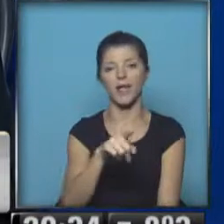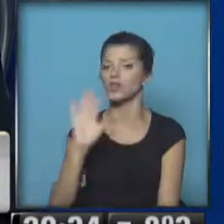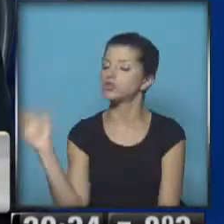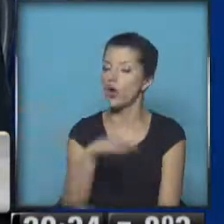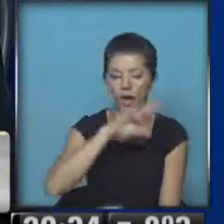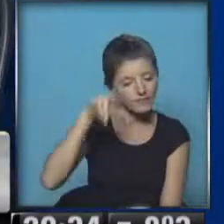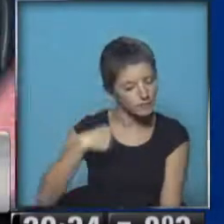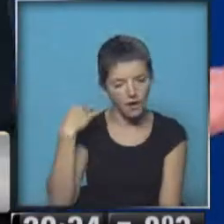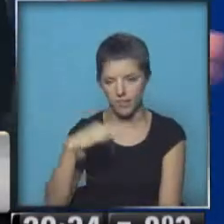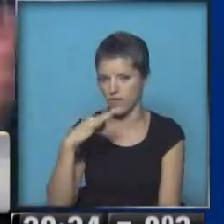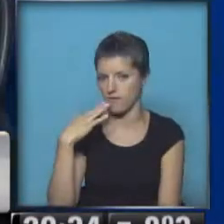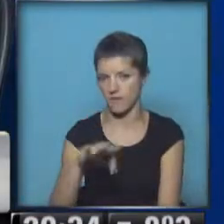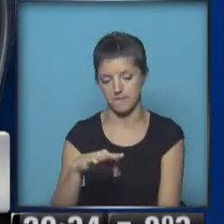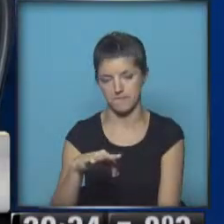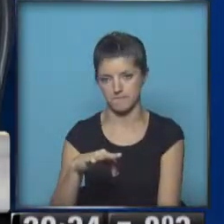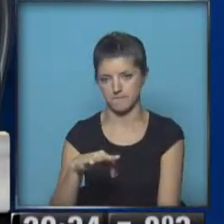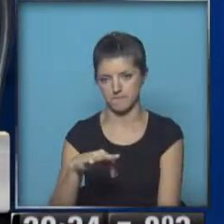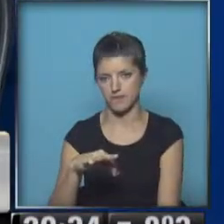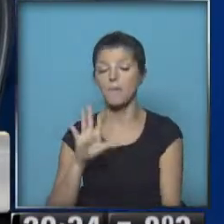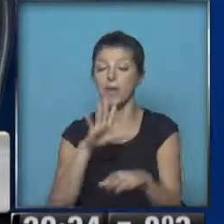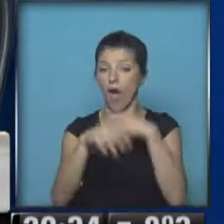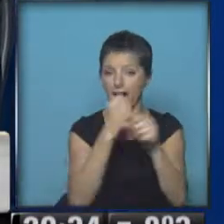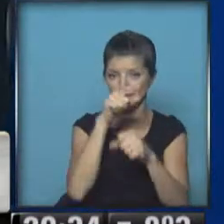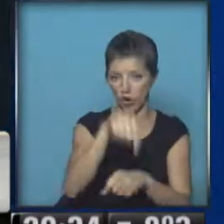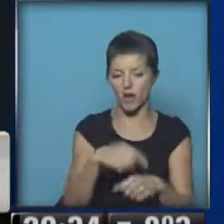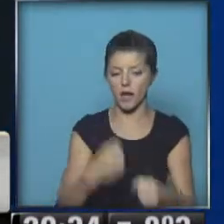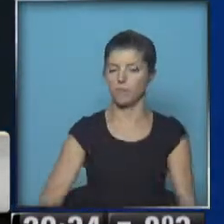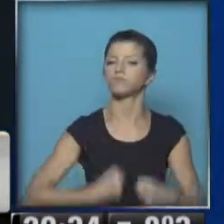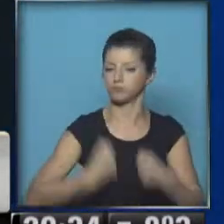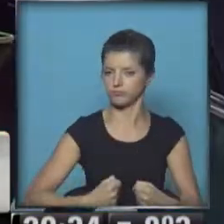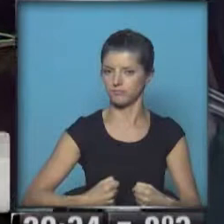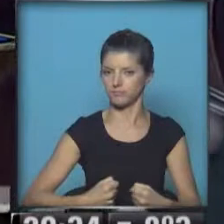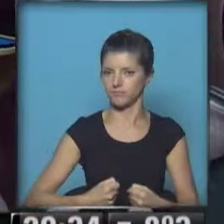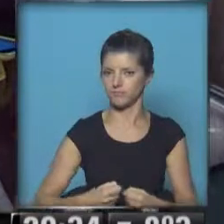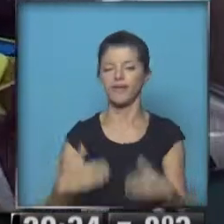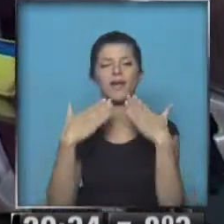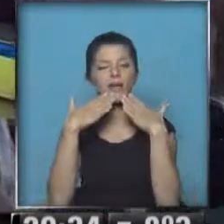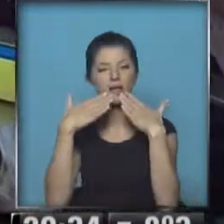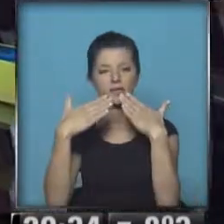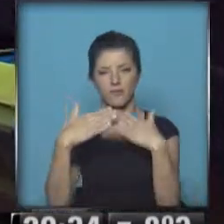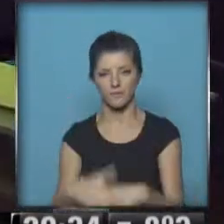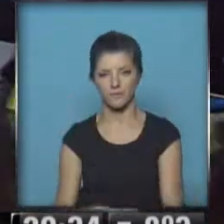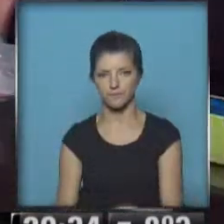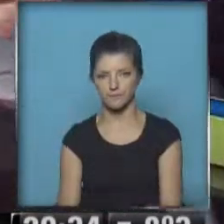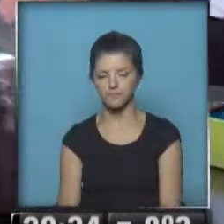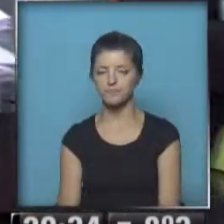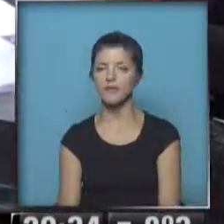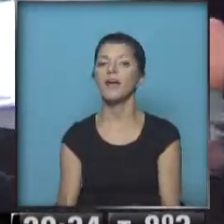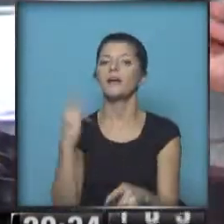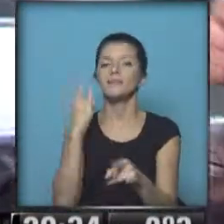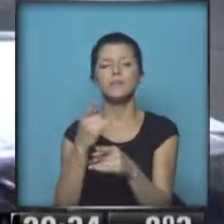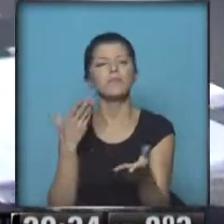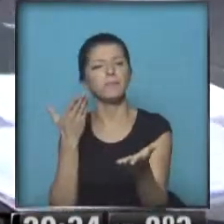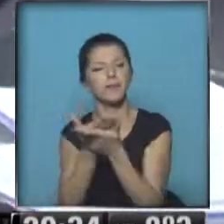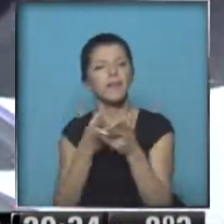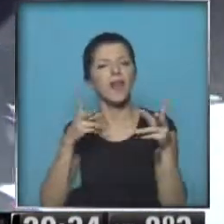acepte absolutamente todo Alexis Tsipras. Por ahora, resiste como puede. Gracias, Pedro. Siempre piden el